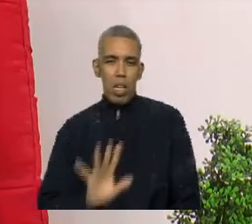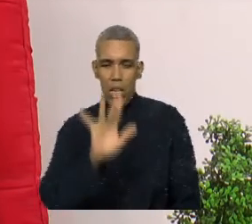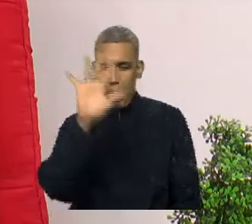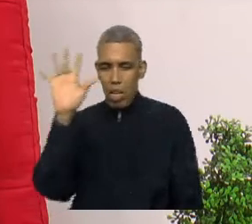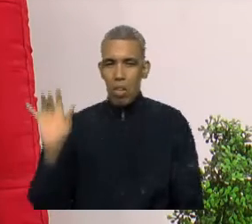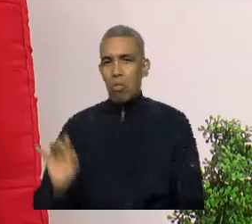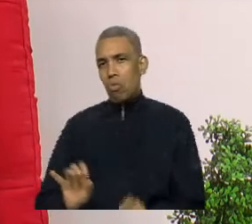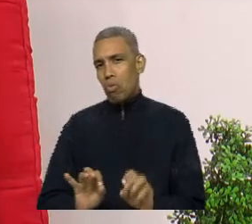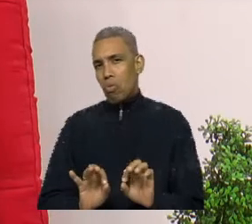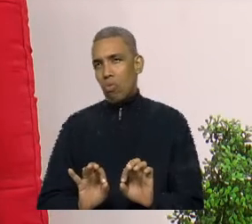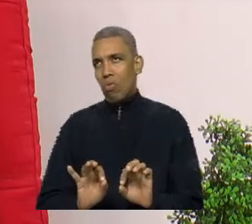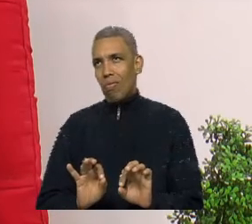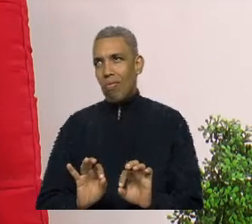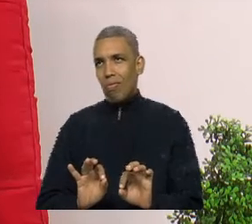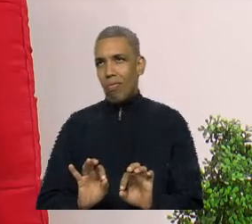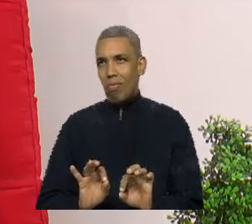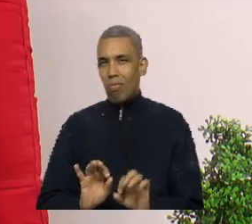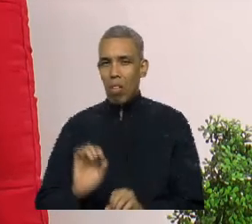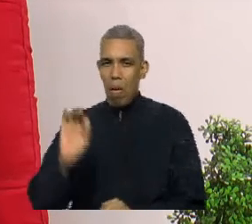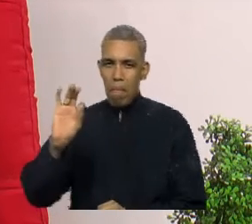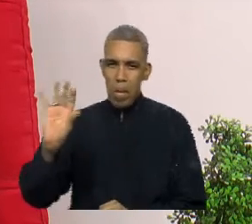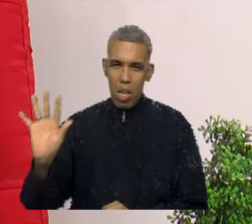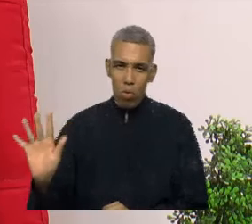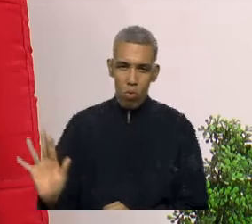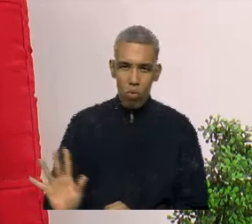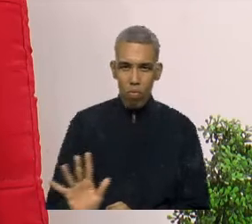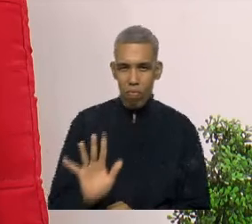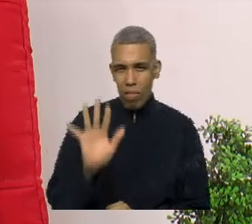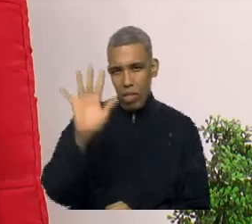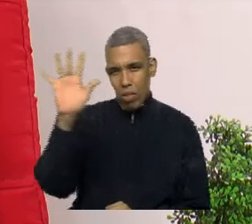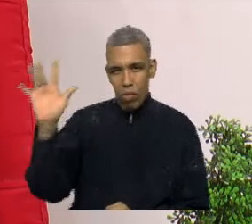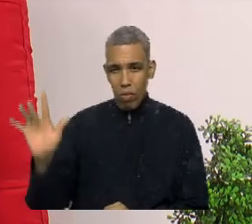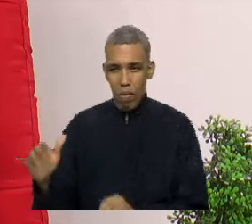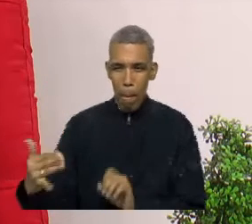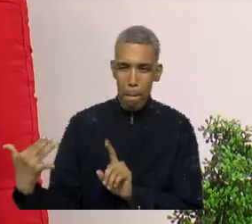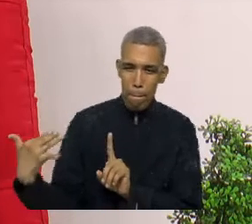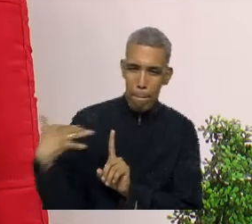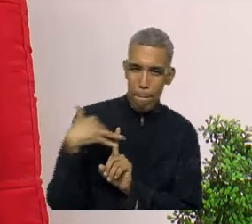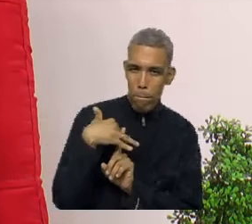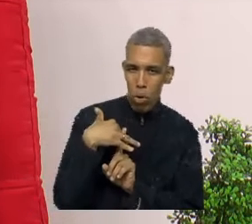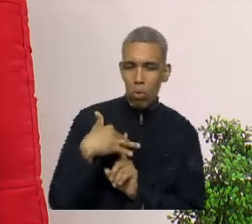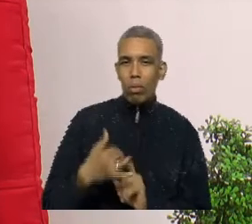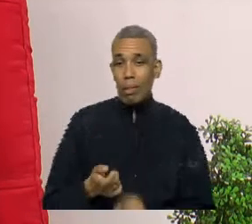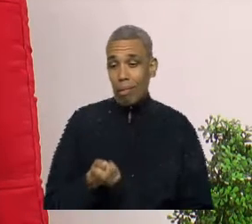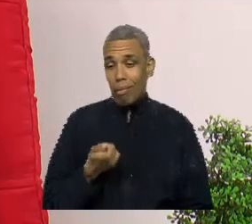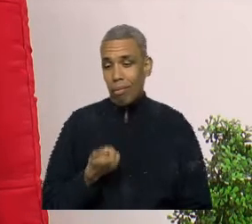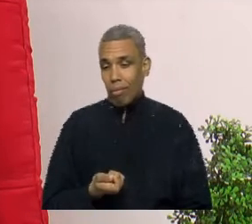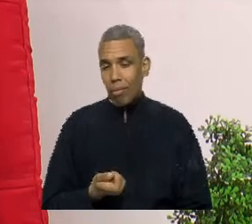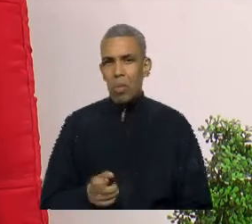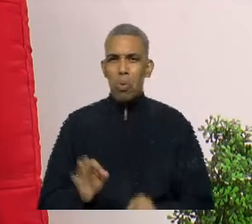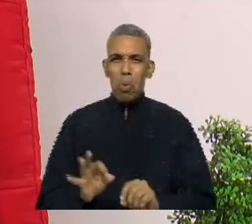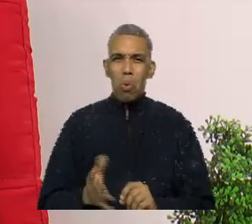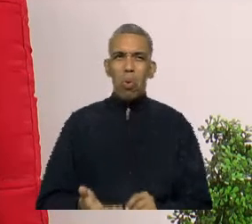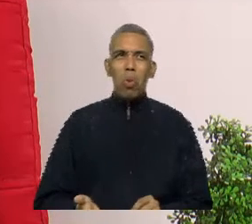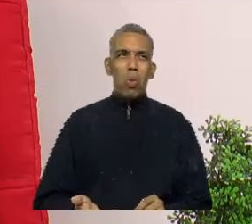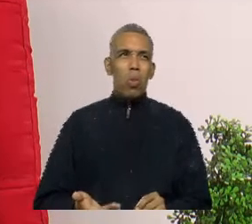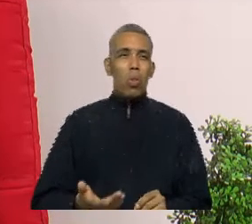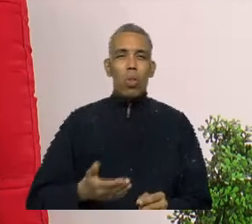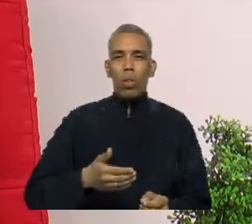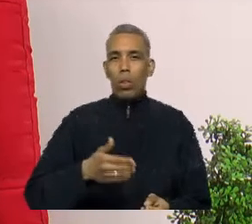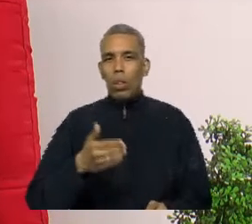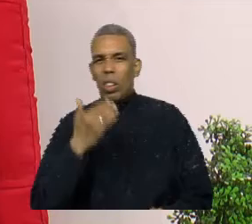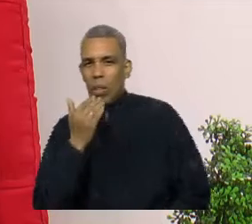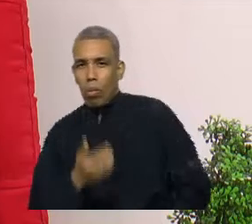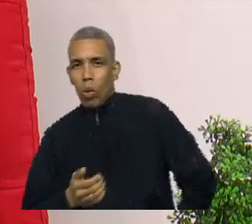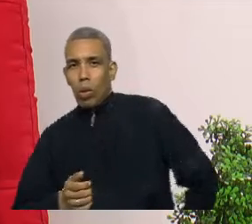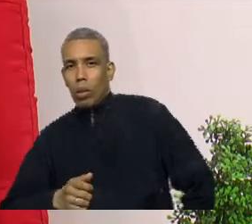sea, el pacientico que tiene un fondo alérgico y que de por sí la exposición al humo, al polvo, a los